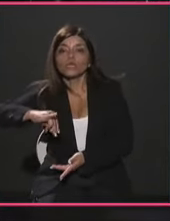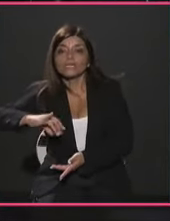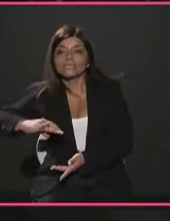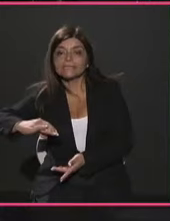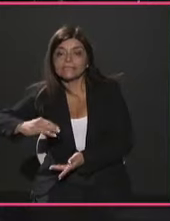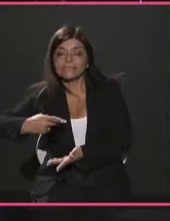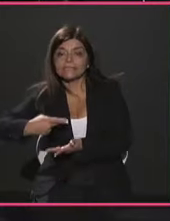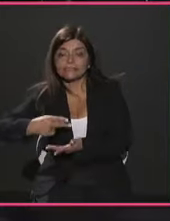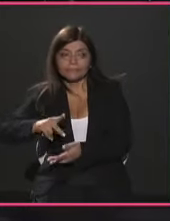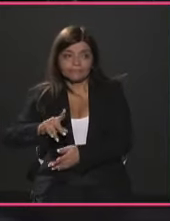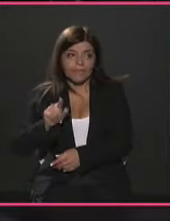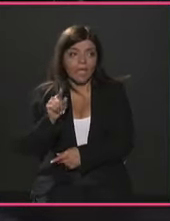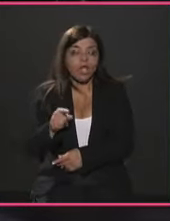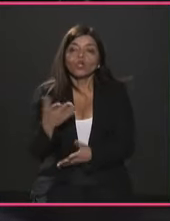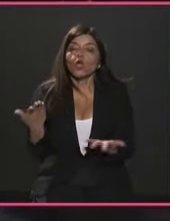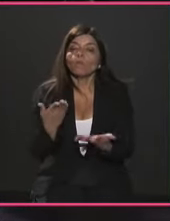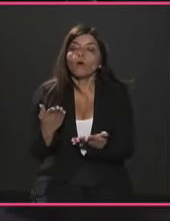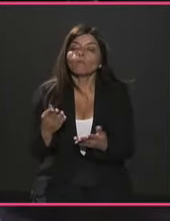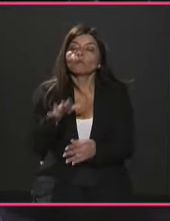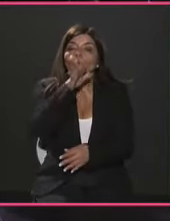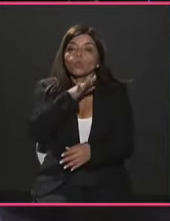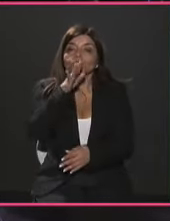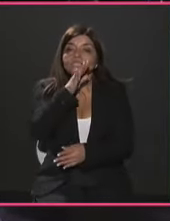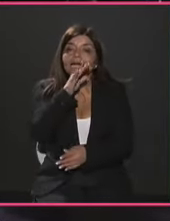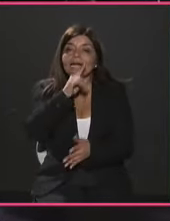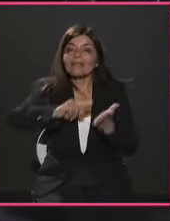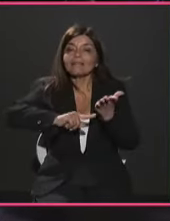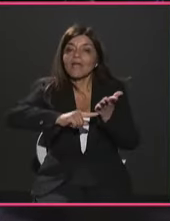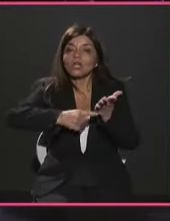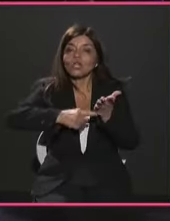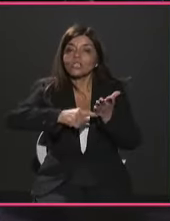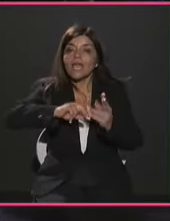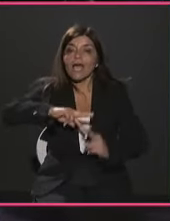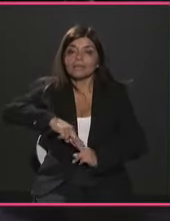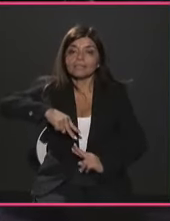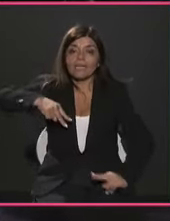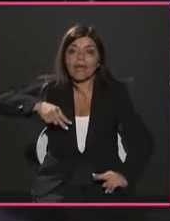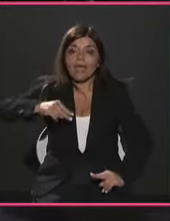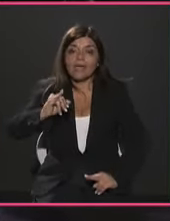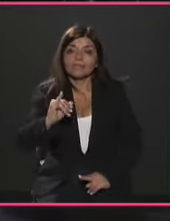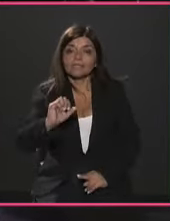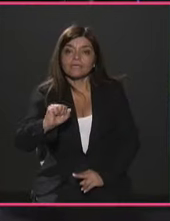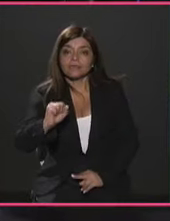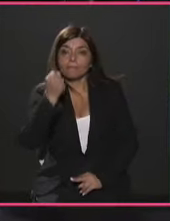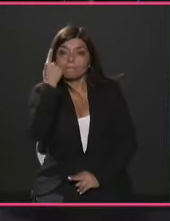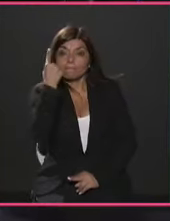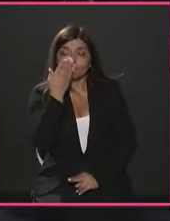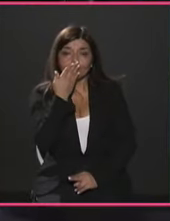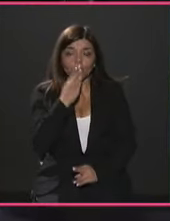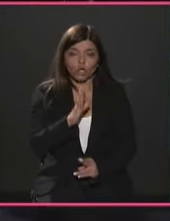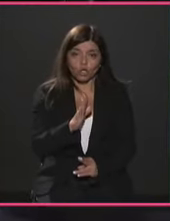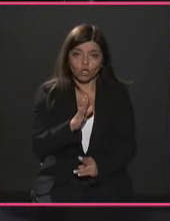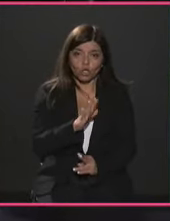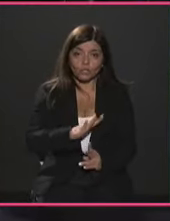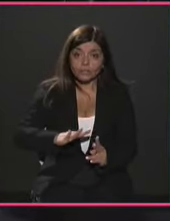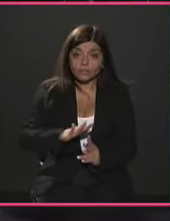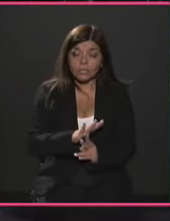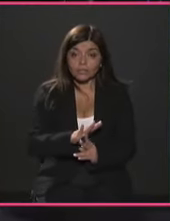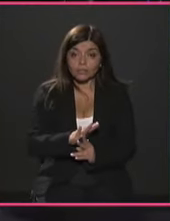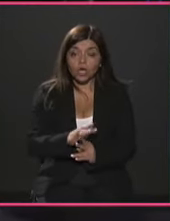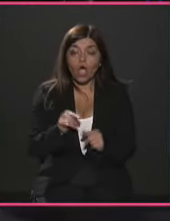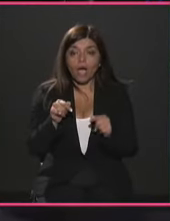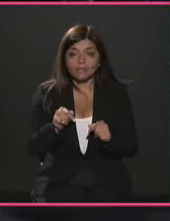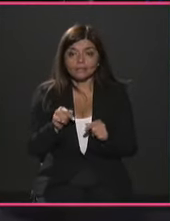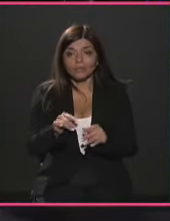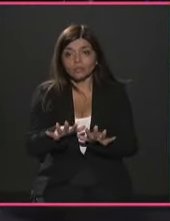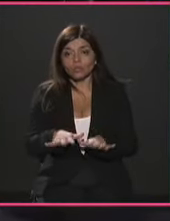usar la tecnología genómica y la Inteligencia artificial para entender esto mejor y es genial estar aquí en